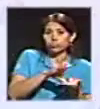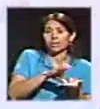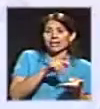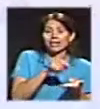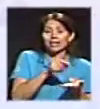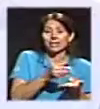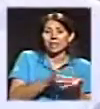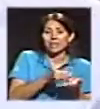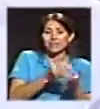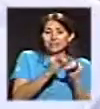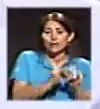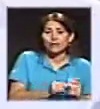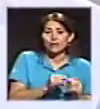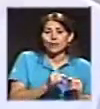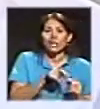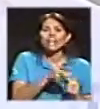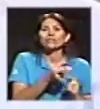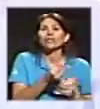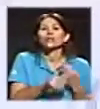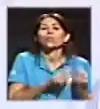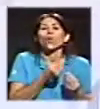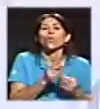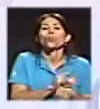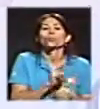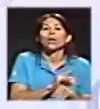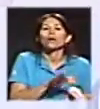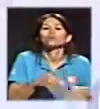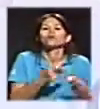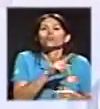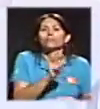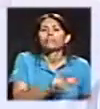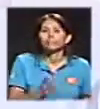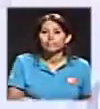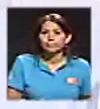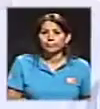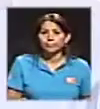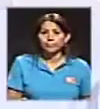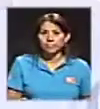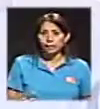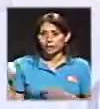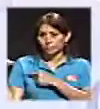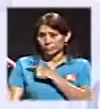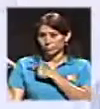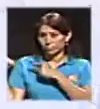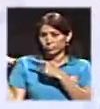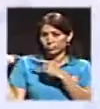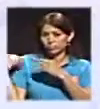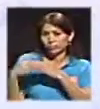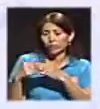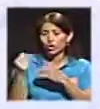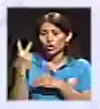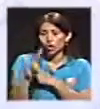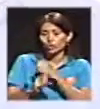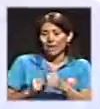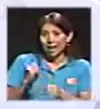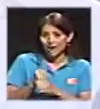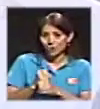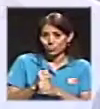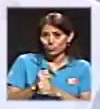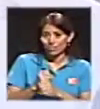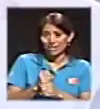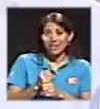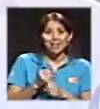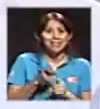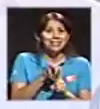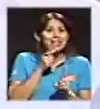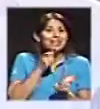capitalización individual es cómo usar esos dineros. En 12 años que tenemos desde que se están acumulando dineros en Costa Rica en estos